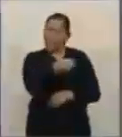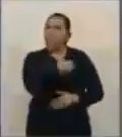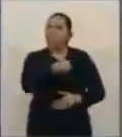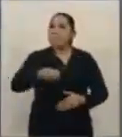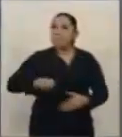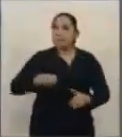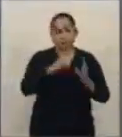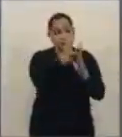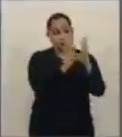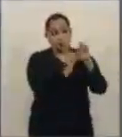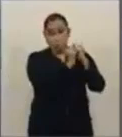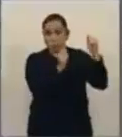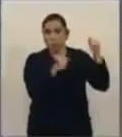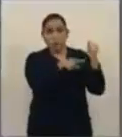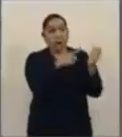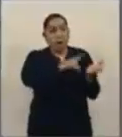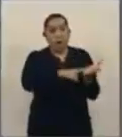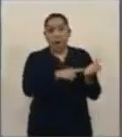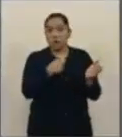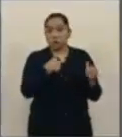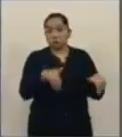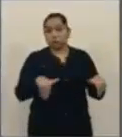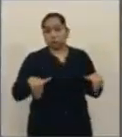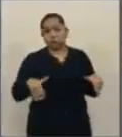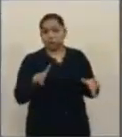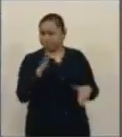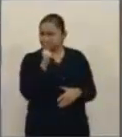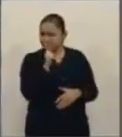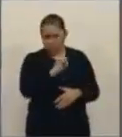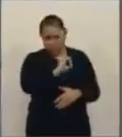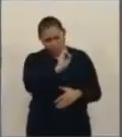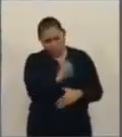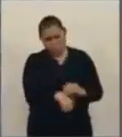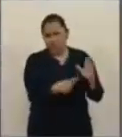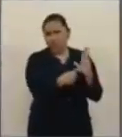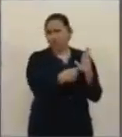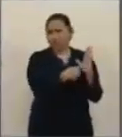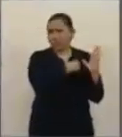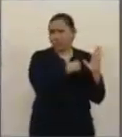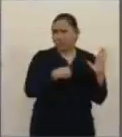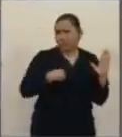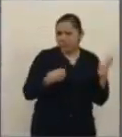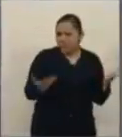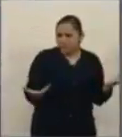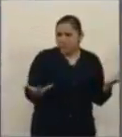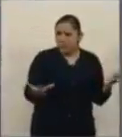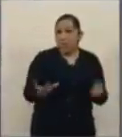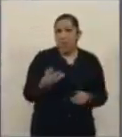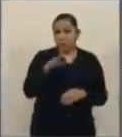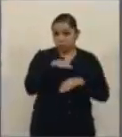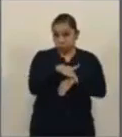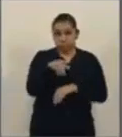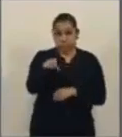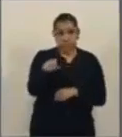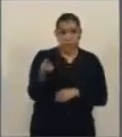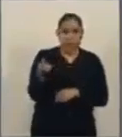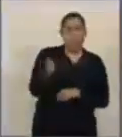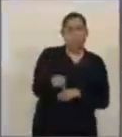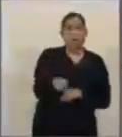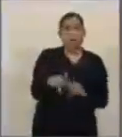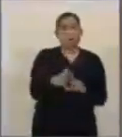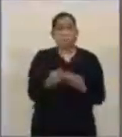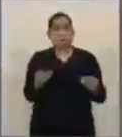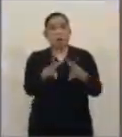constitucionalmente ineludible, y con superior razón en el caso de desaparición forzada, como es el caso que